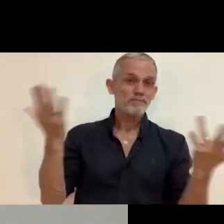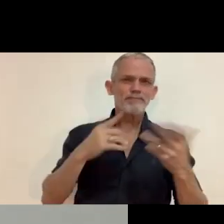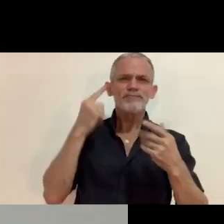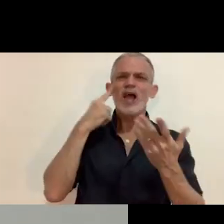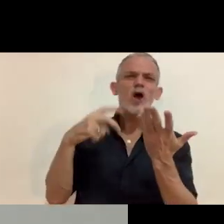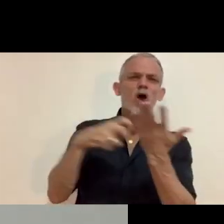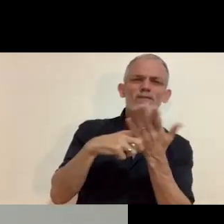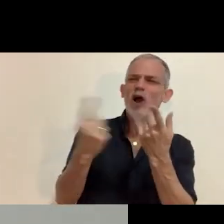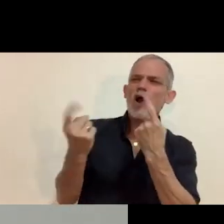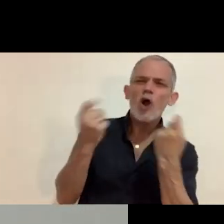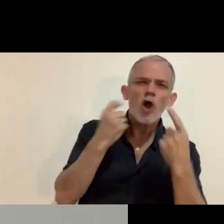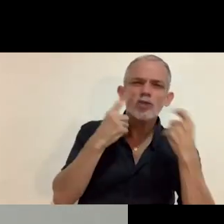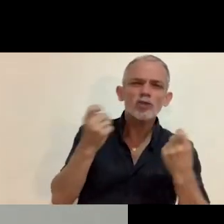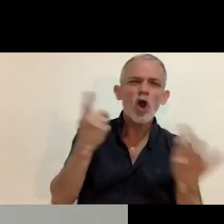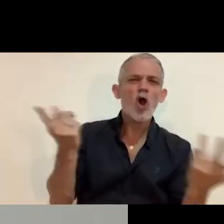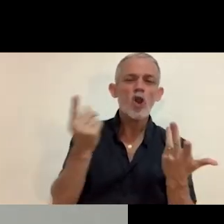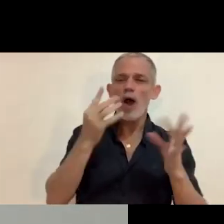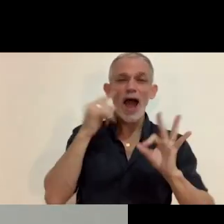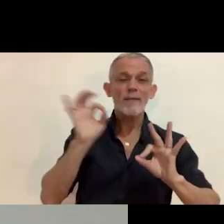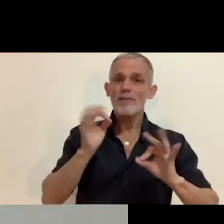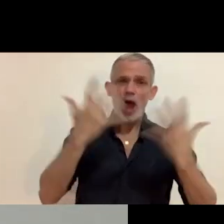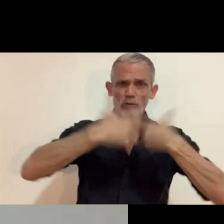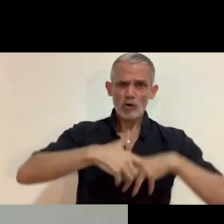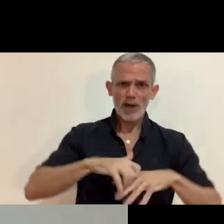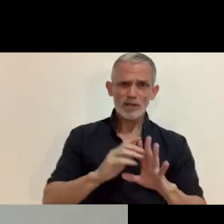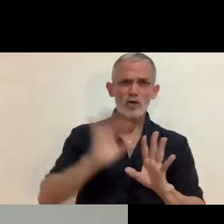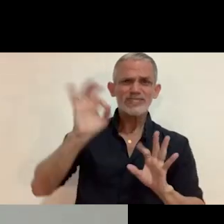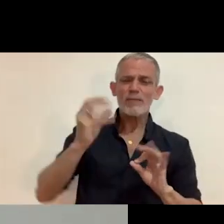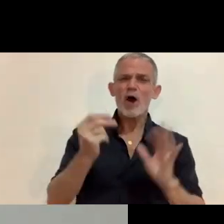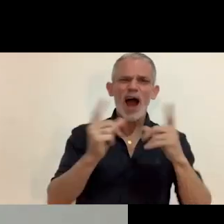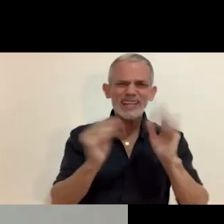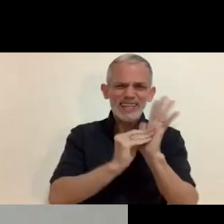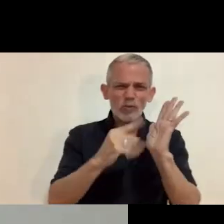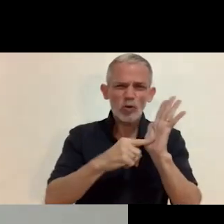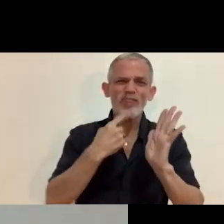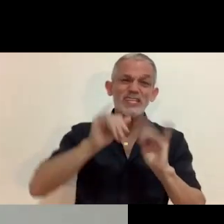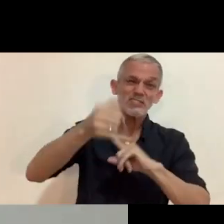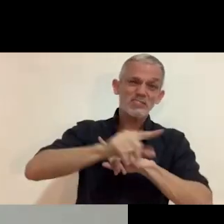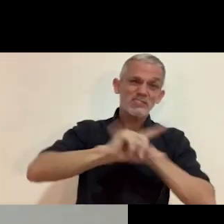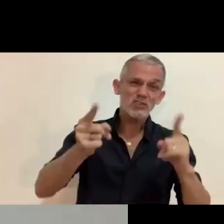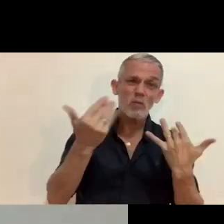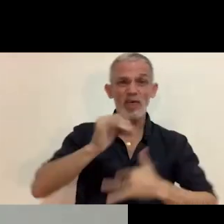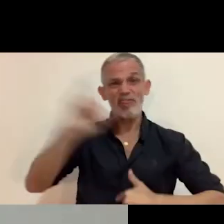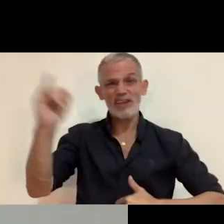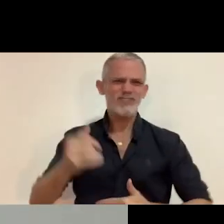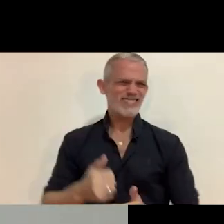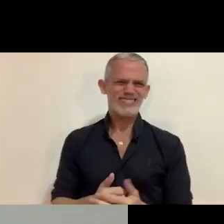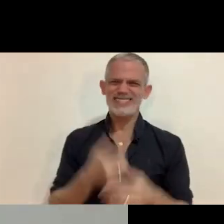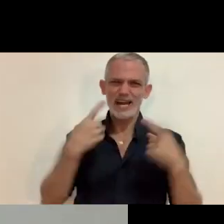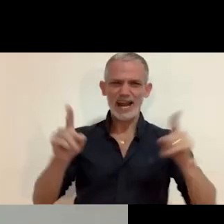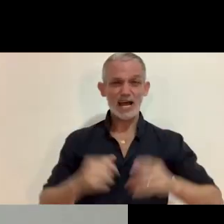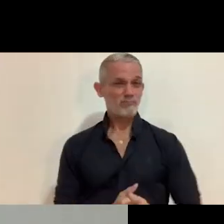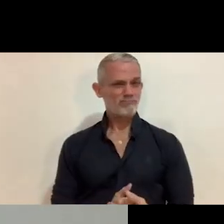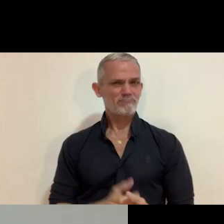fiscalización como a nivel de la determinación de oficio, pero no un artículo que me diga cuándo no denunciar. La verdad es